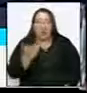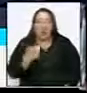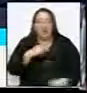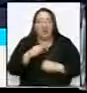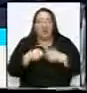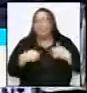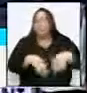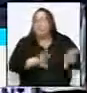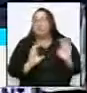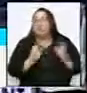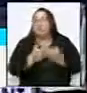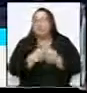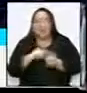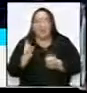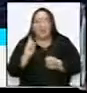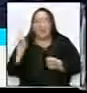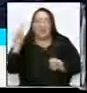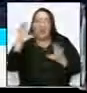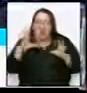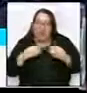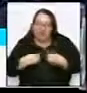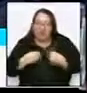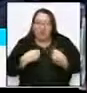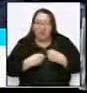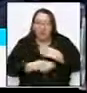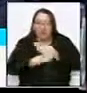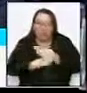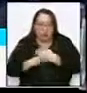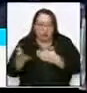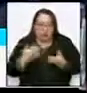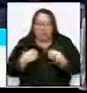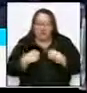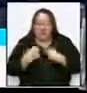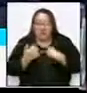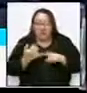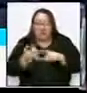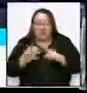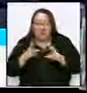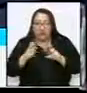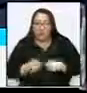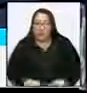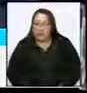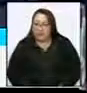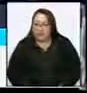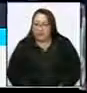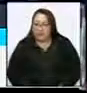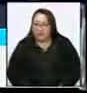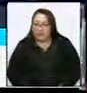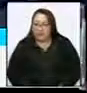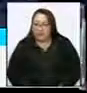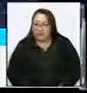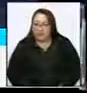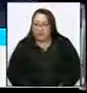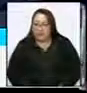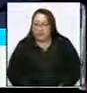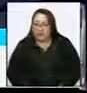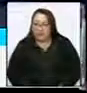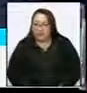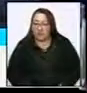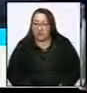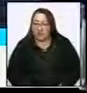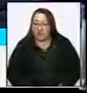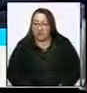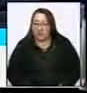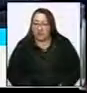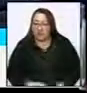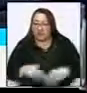proyectos de reforma constitucional al Congreso, sino asumir una defensa, porque En ese diálogo, que es connatural al sistema democrático,